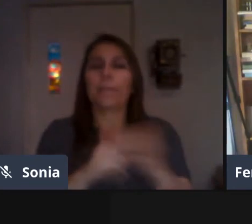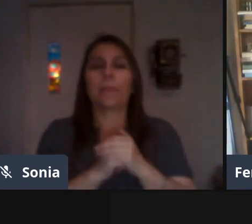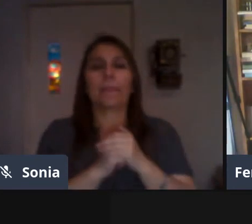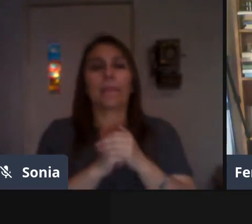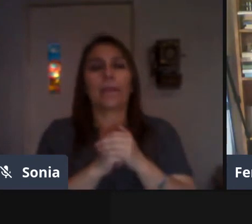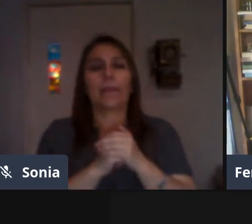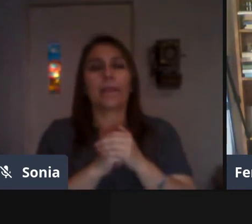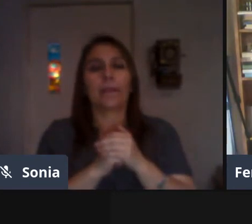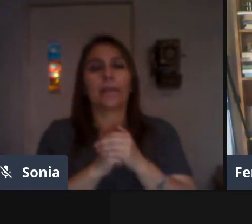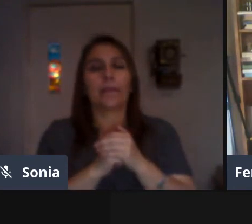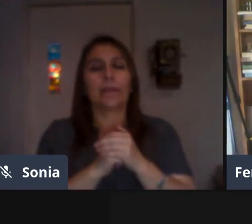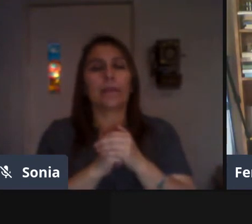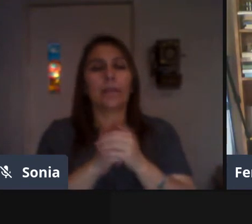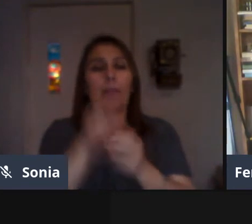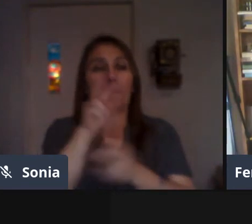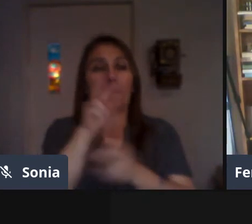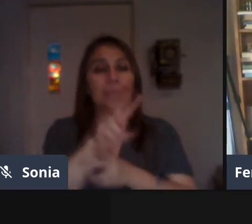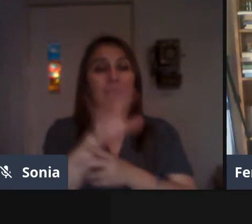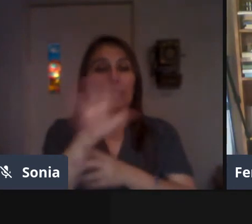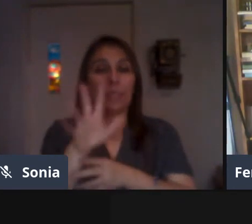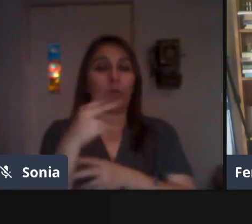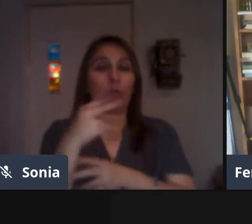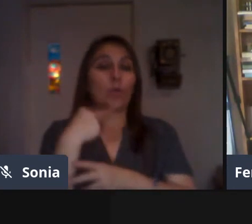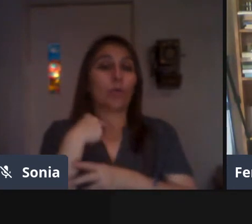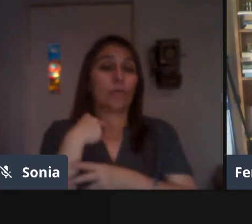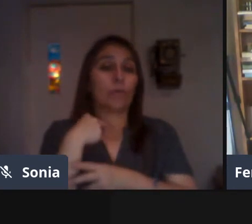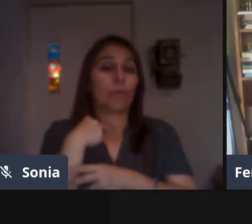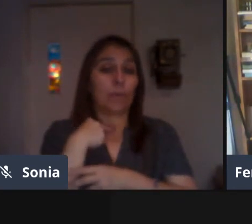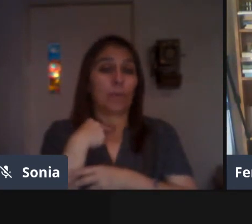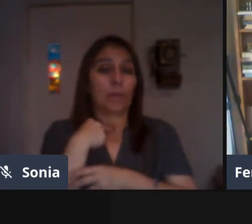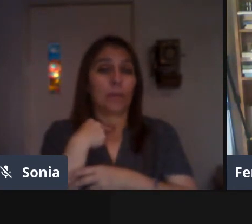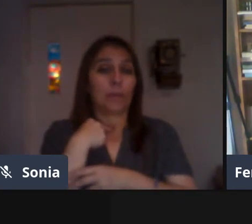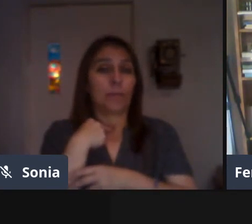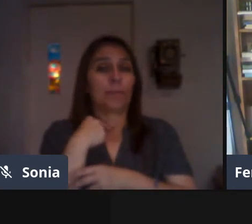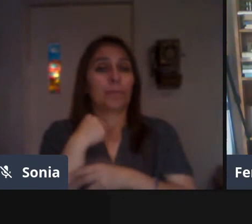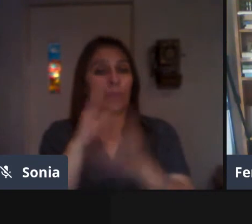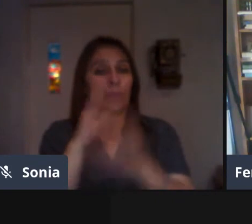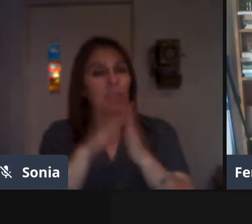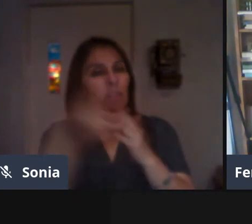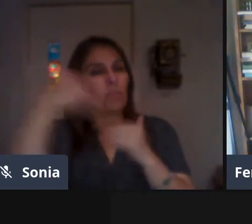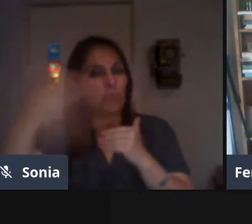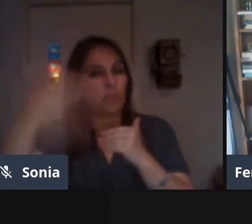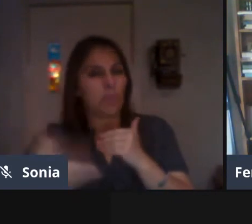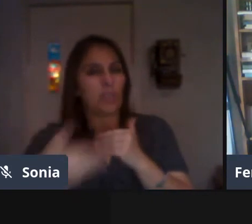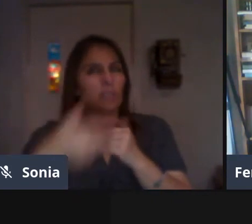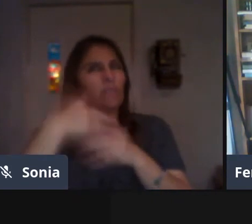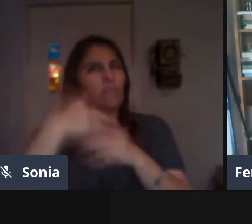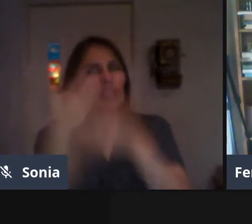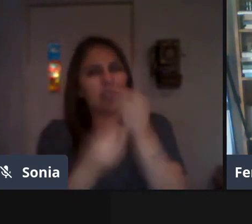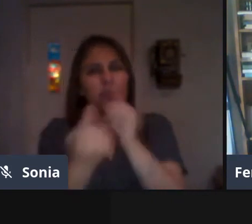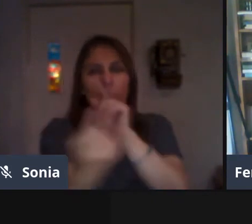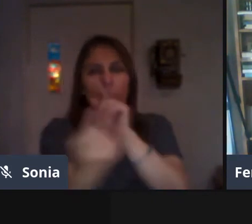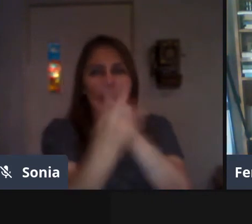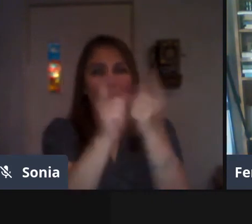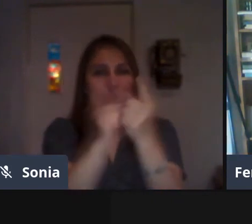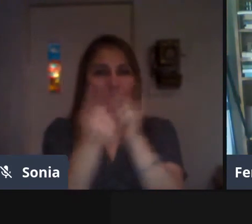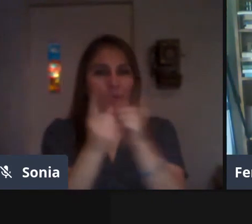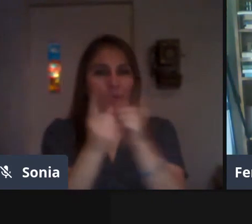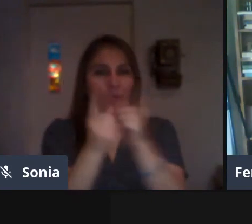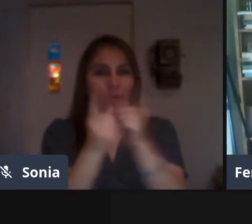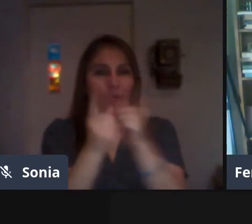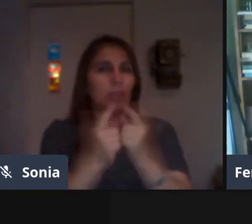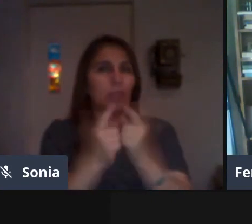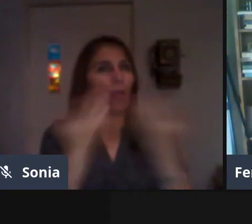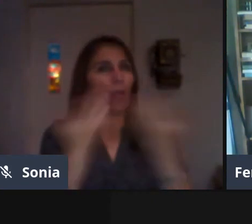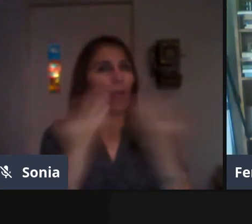25 de noviembre después de todo esto fuimos a algún encuentro más de bohemia tal como había